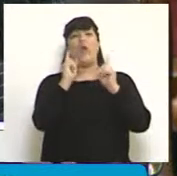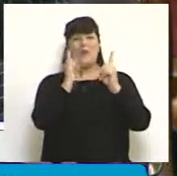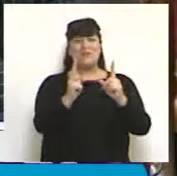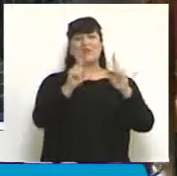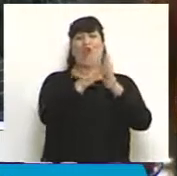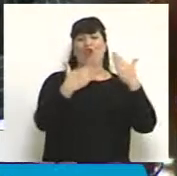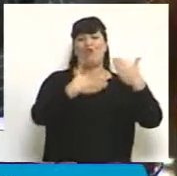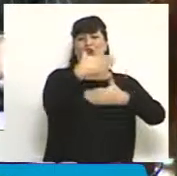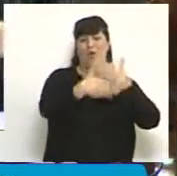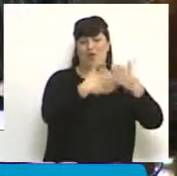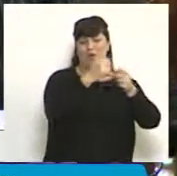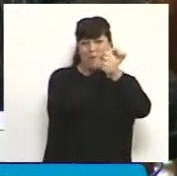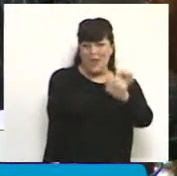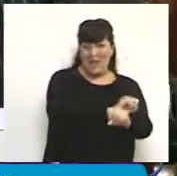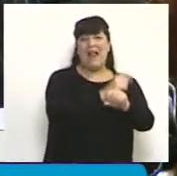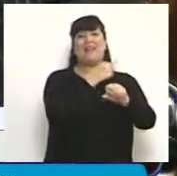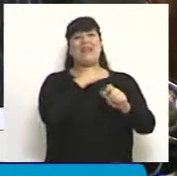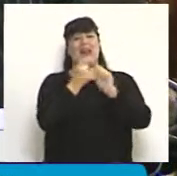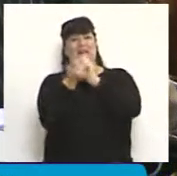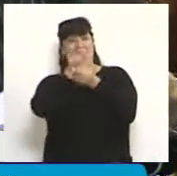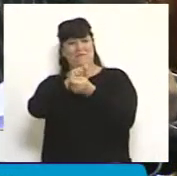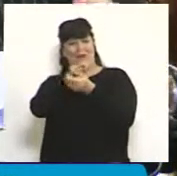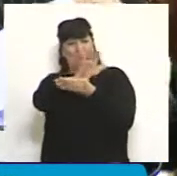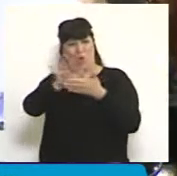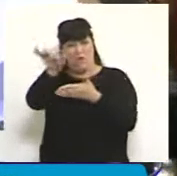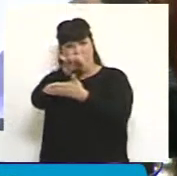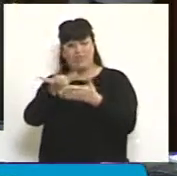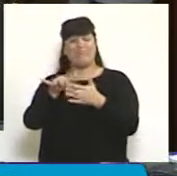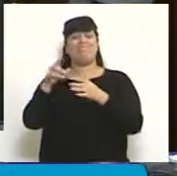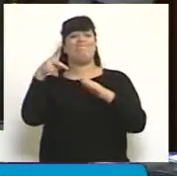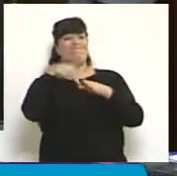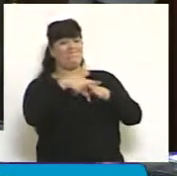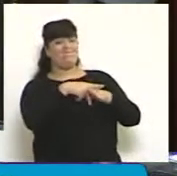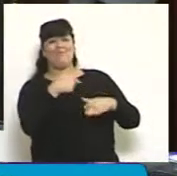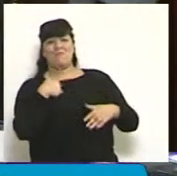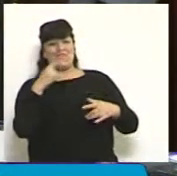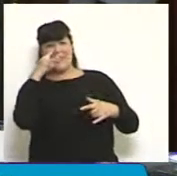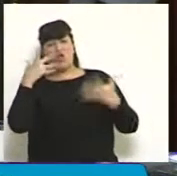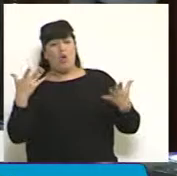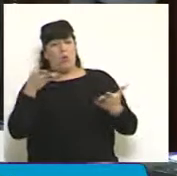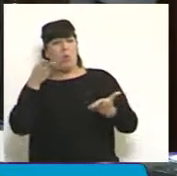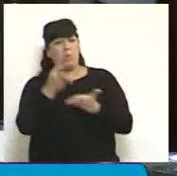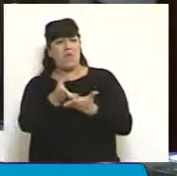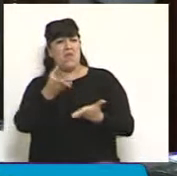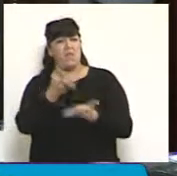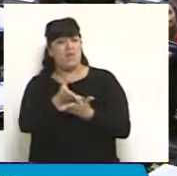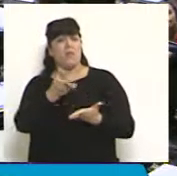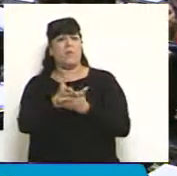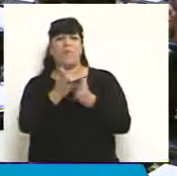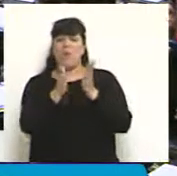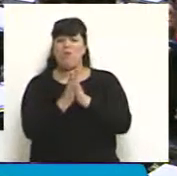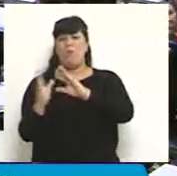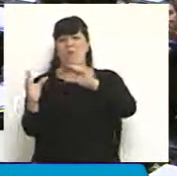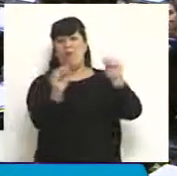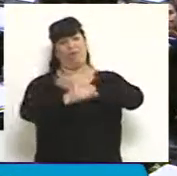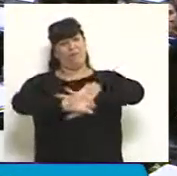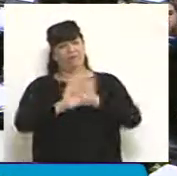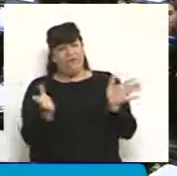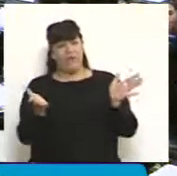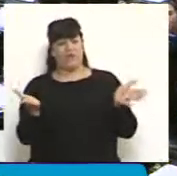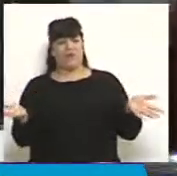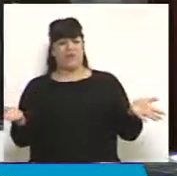Penal. Señores diputados, a mí me resulta incómodo tener que pedirles cada rato que por favor hagan